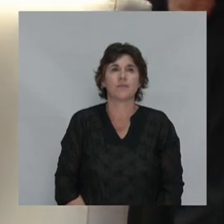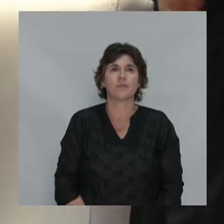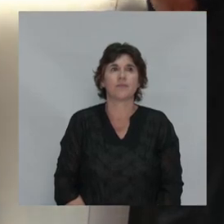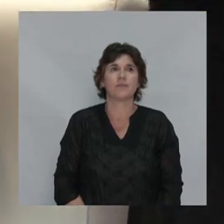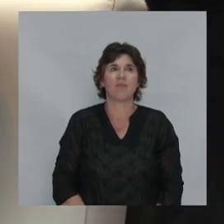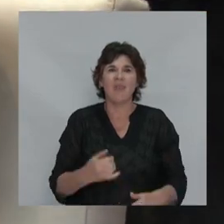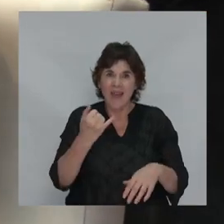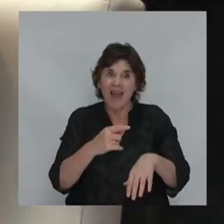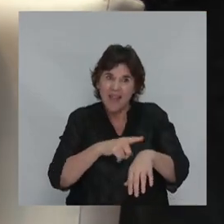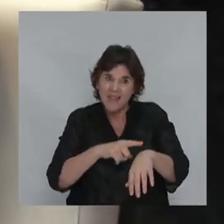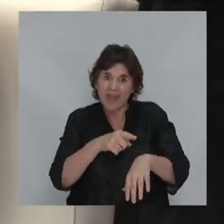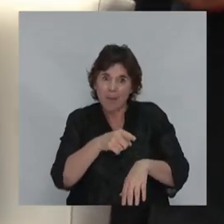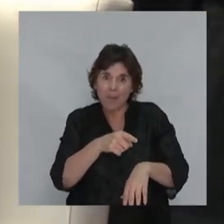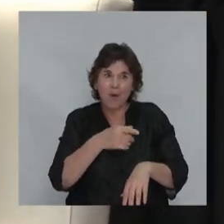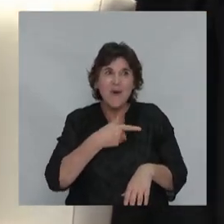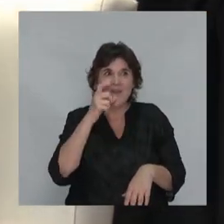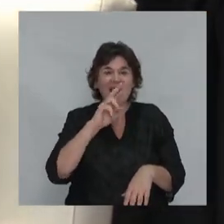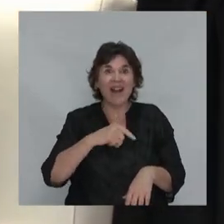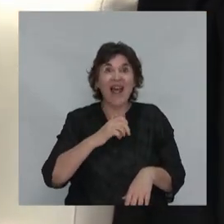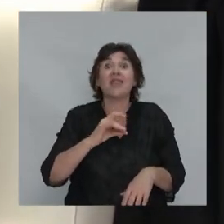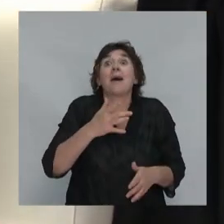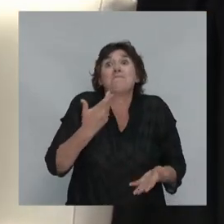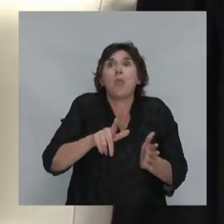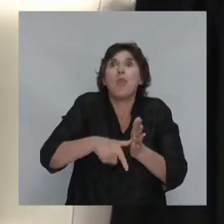Fernanda, ¿no? No hace falta pedir el aplauso.